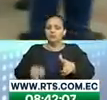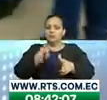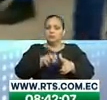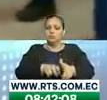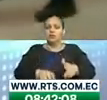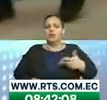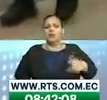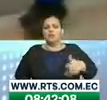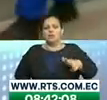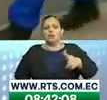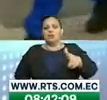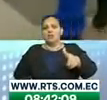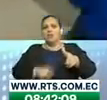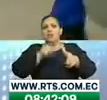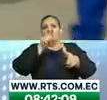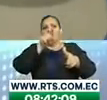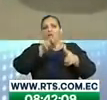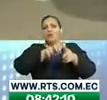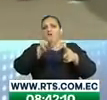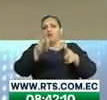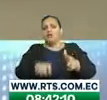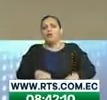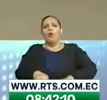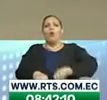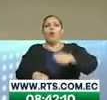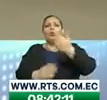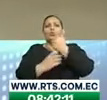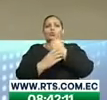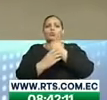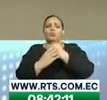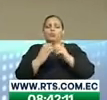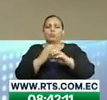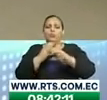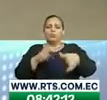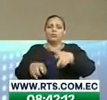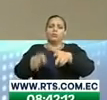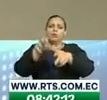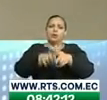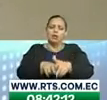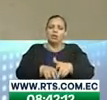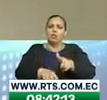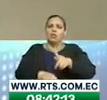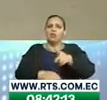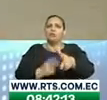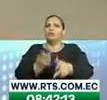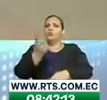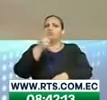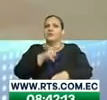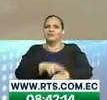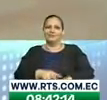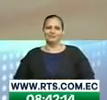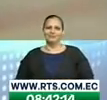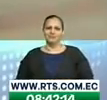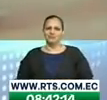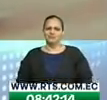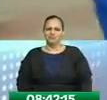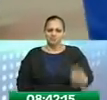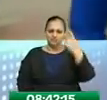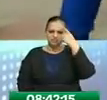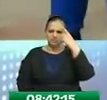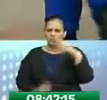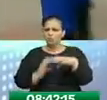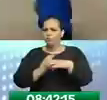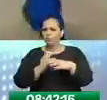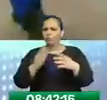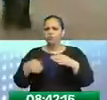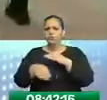aplicación móvil, que es una aplicación gratuita para que en su celular lo tenga, y así revise todas las rutas de